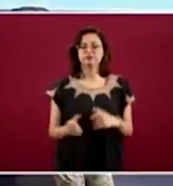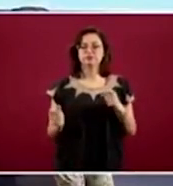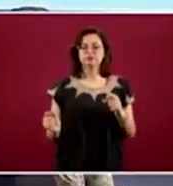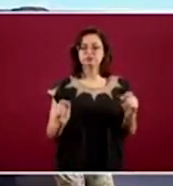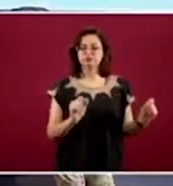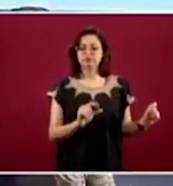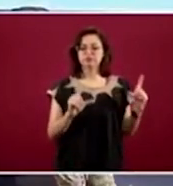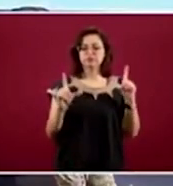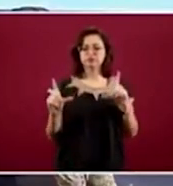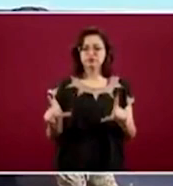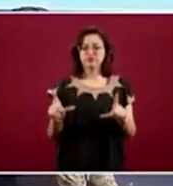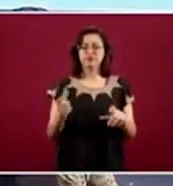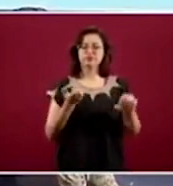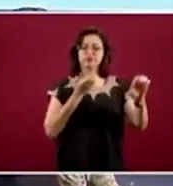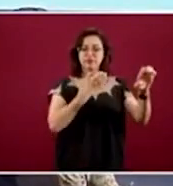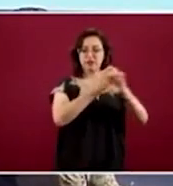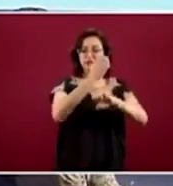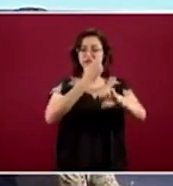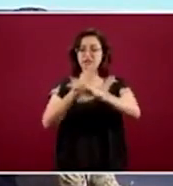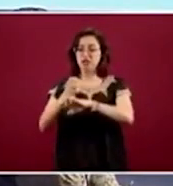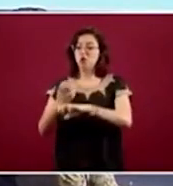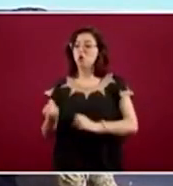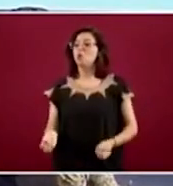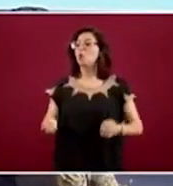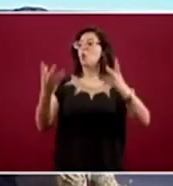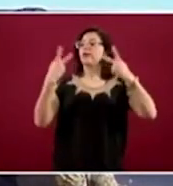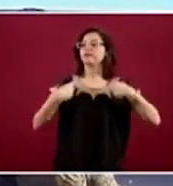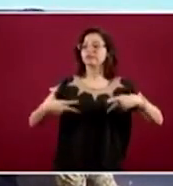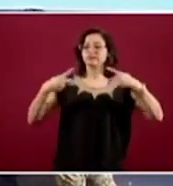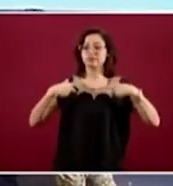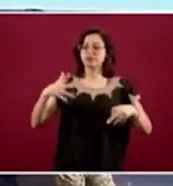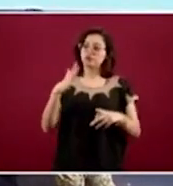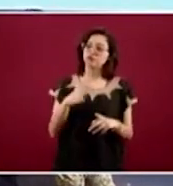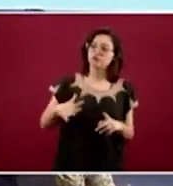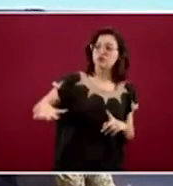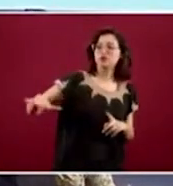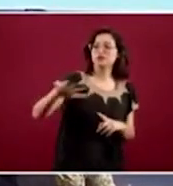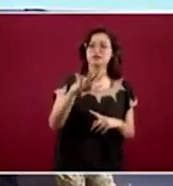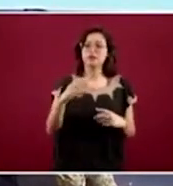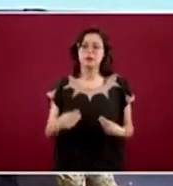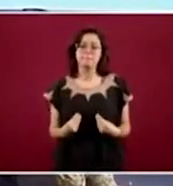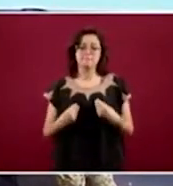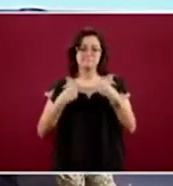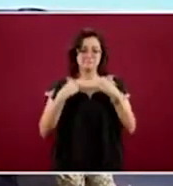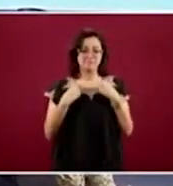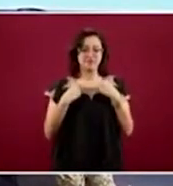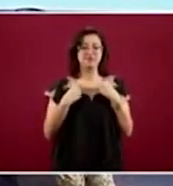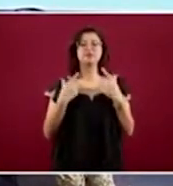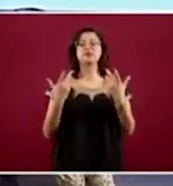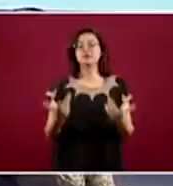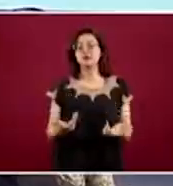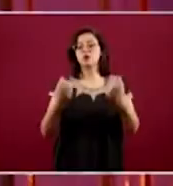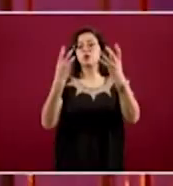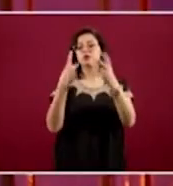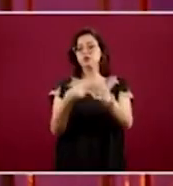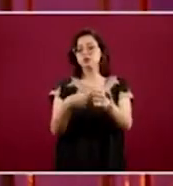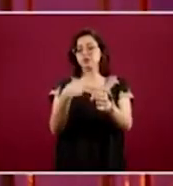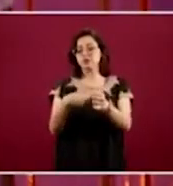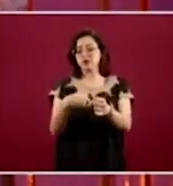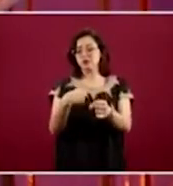distribución por estado pero ahora por carga de enfermedad acumulada es decir por cantidad de casos que se han